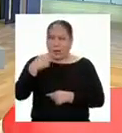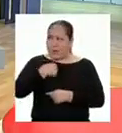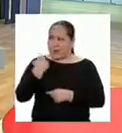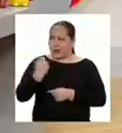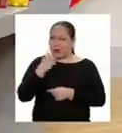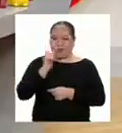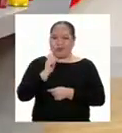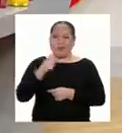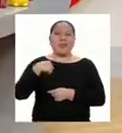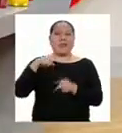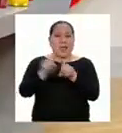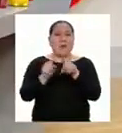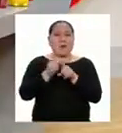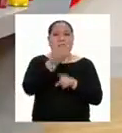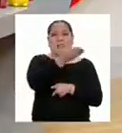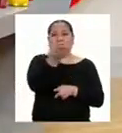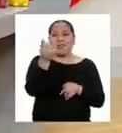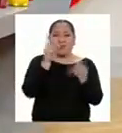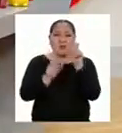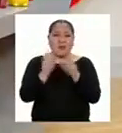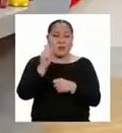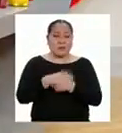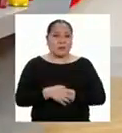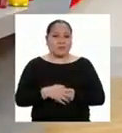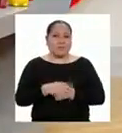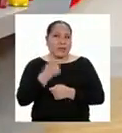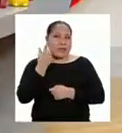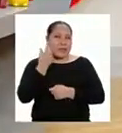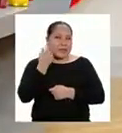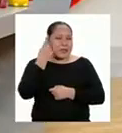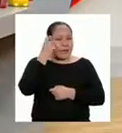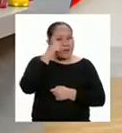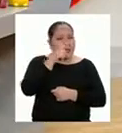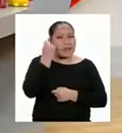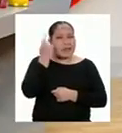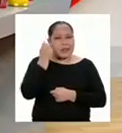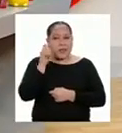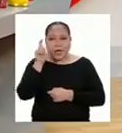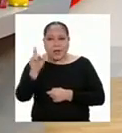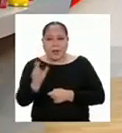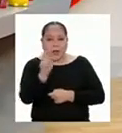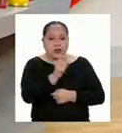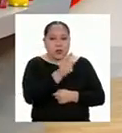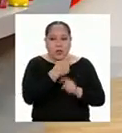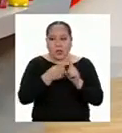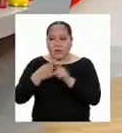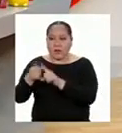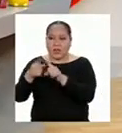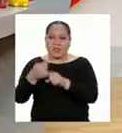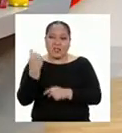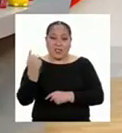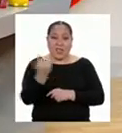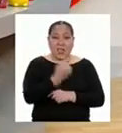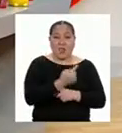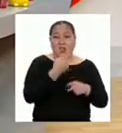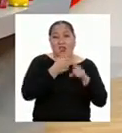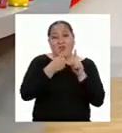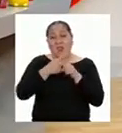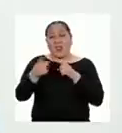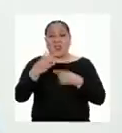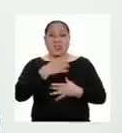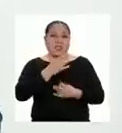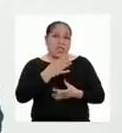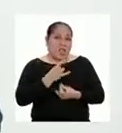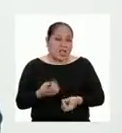peruanos. A veces nos cuesta entender que no está mal ser diferente y que cada persona tendrá diversos gustos, intereses y maneras